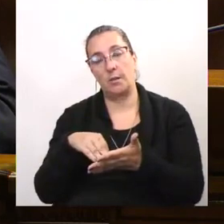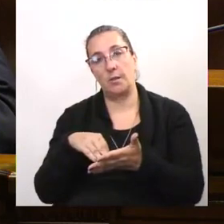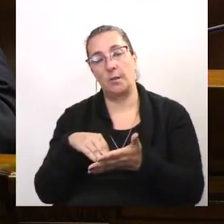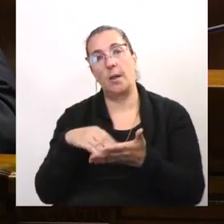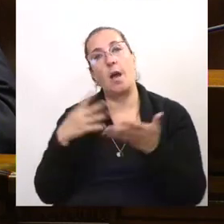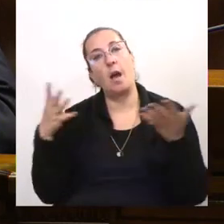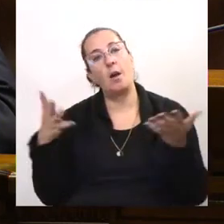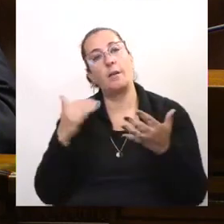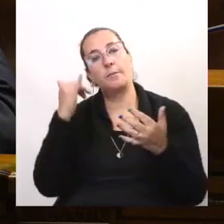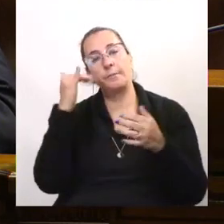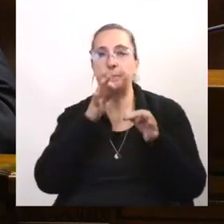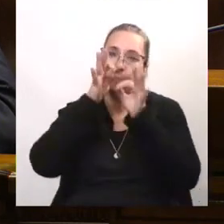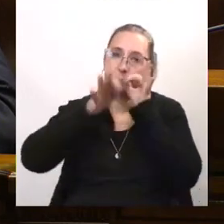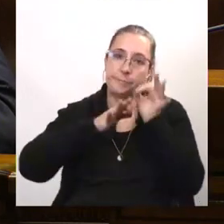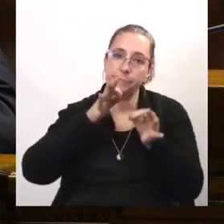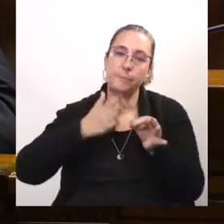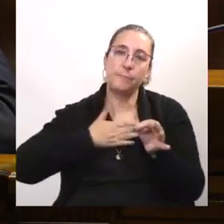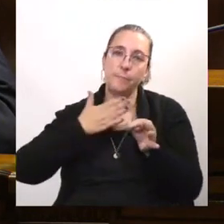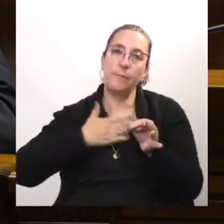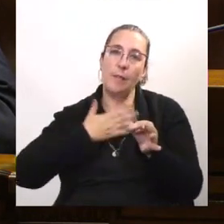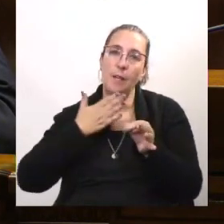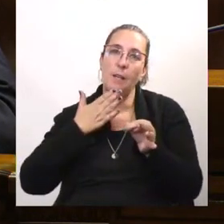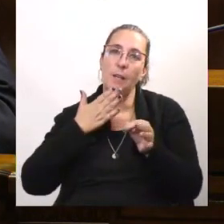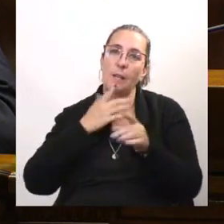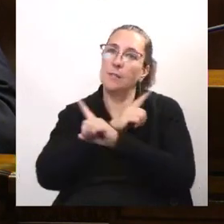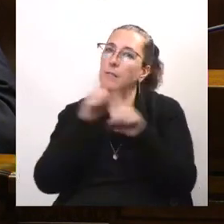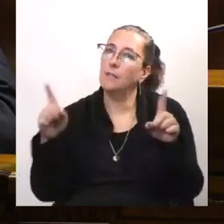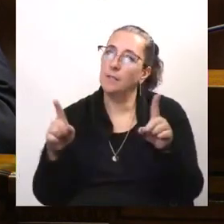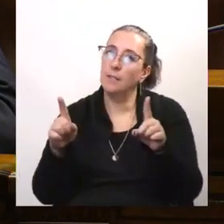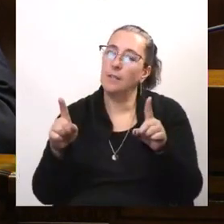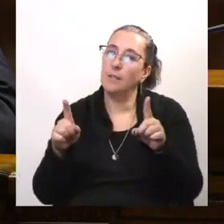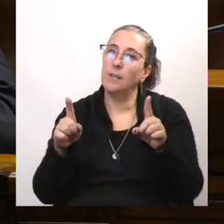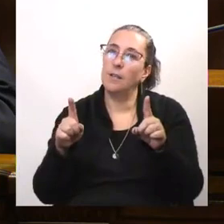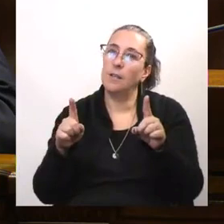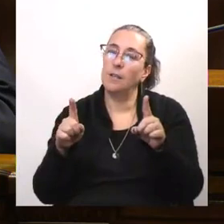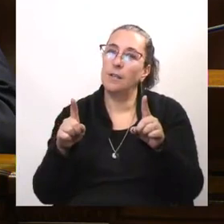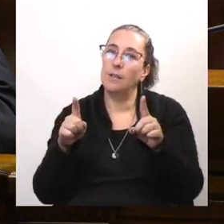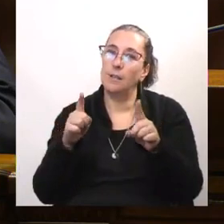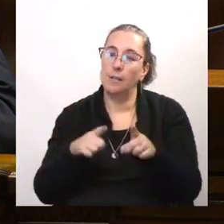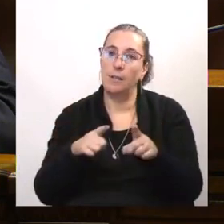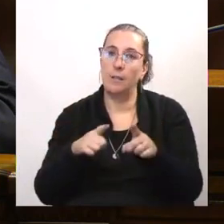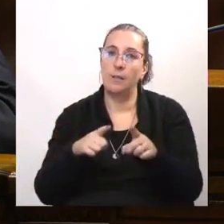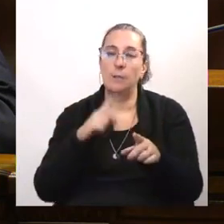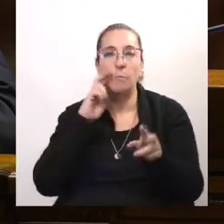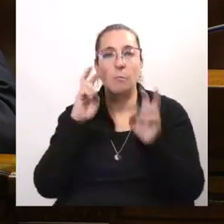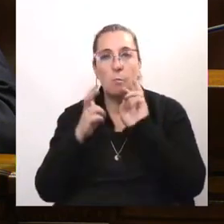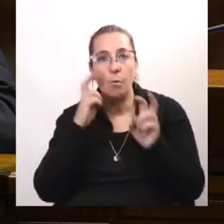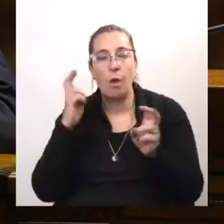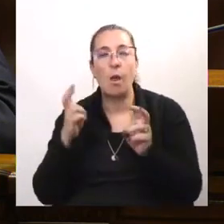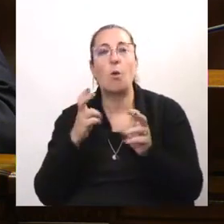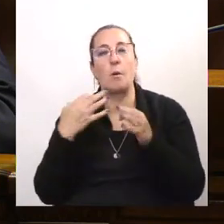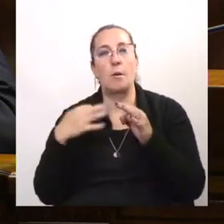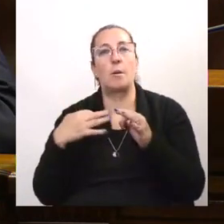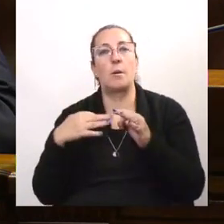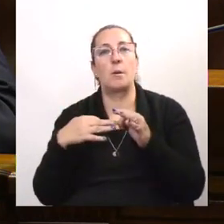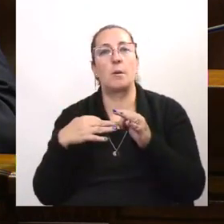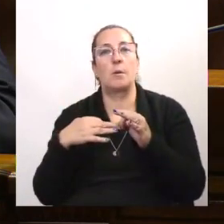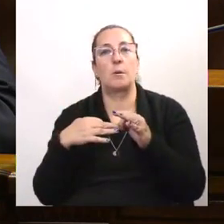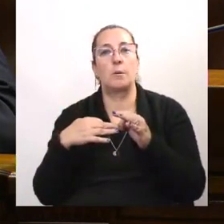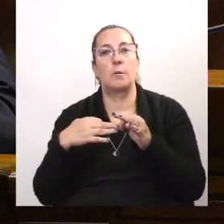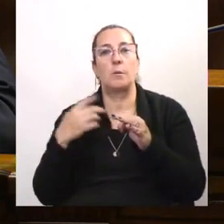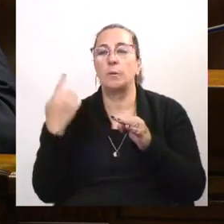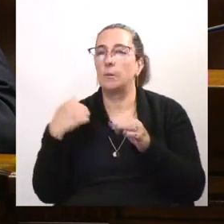Ahora, si se sugiere un plebiscito que sin perseguirlo, sin buscarlo expresamente,